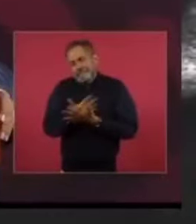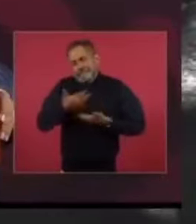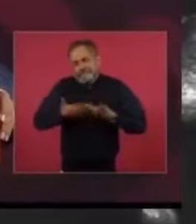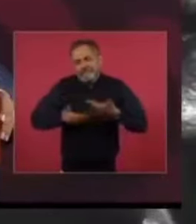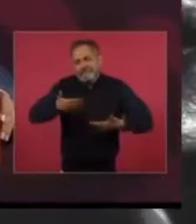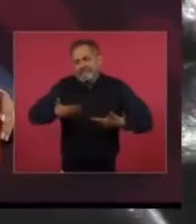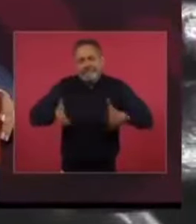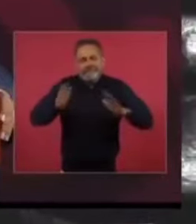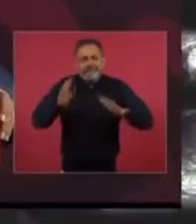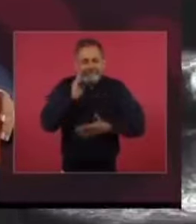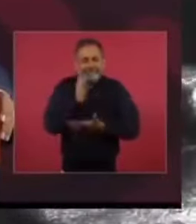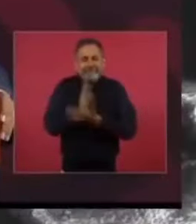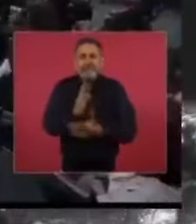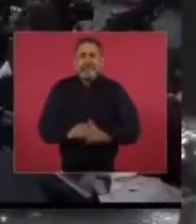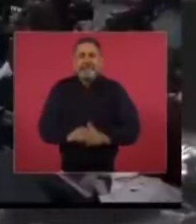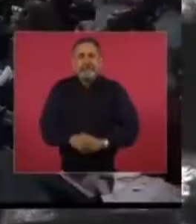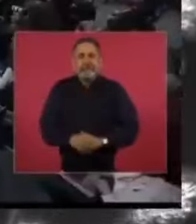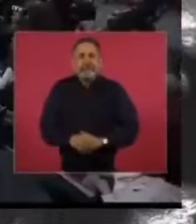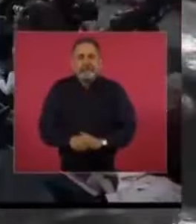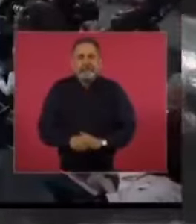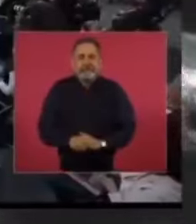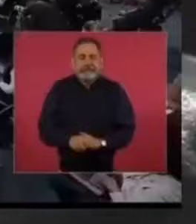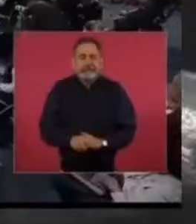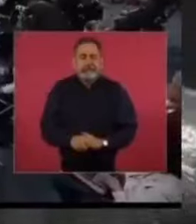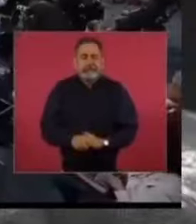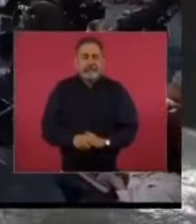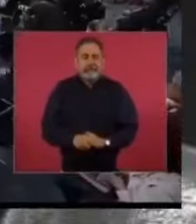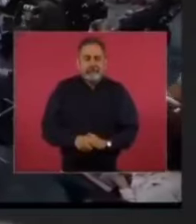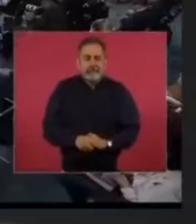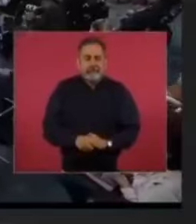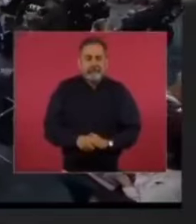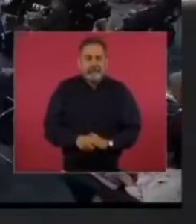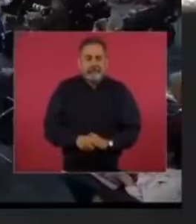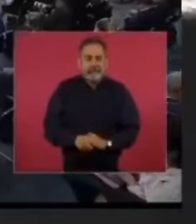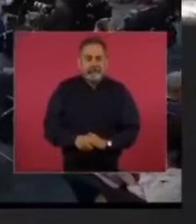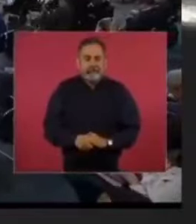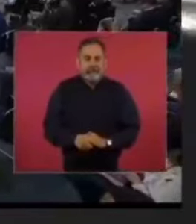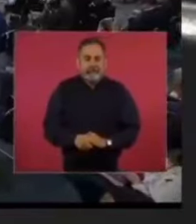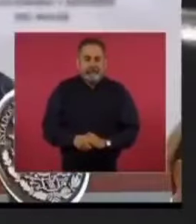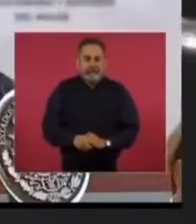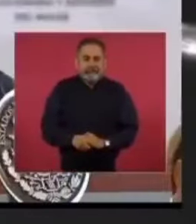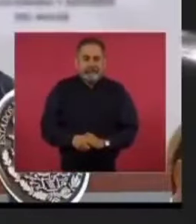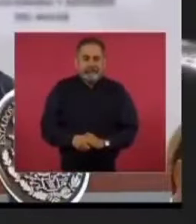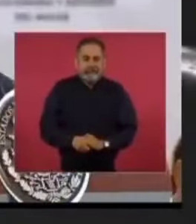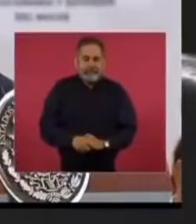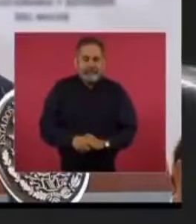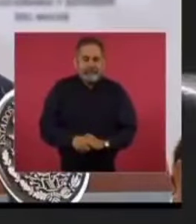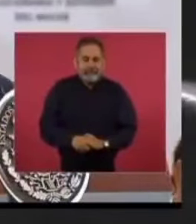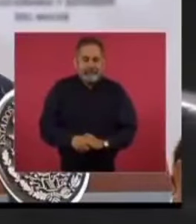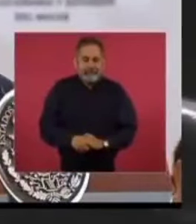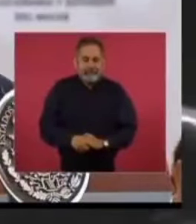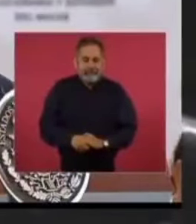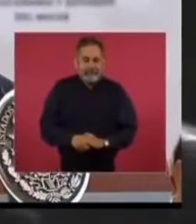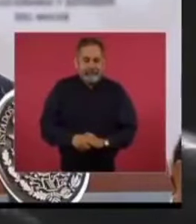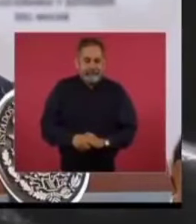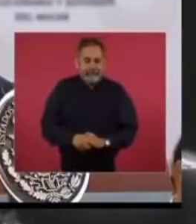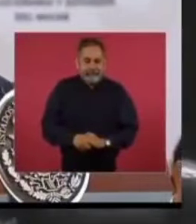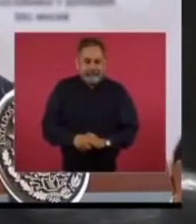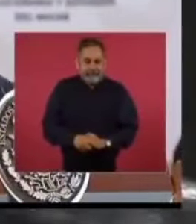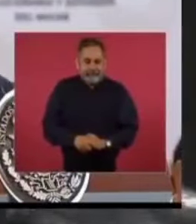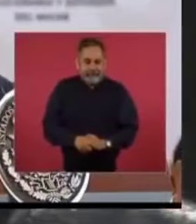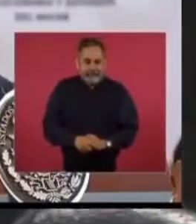Otra situación, aparte me llama mucho la atención y quiero dejar este mensaje de Netanyahu. Es curioso que